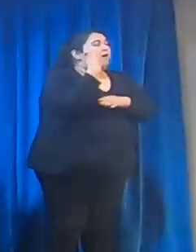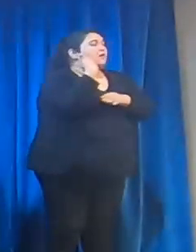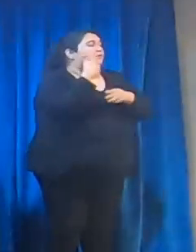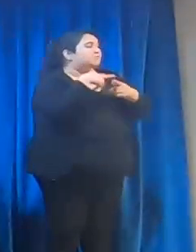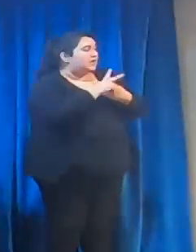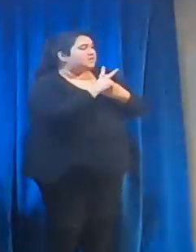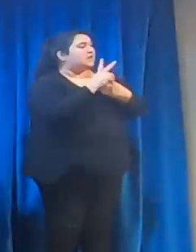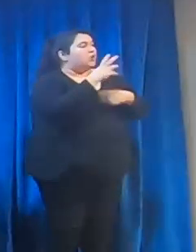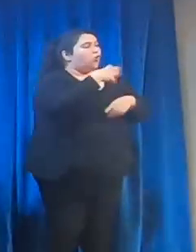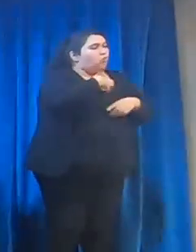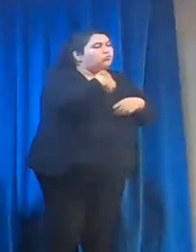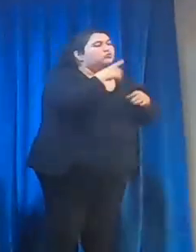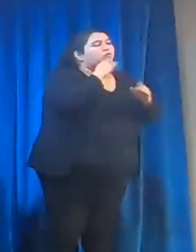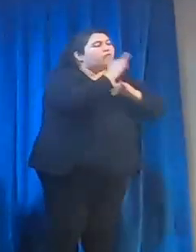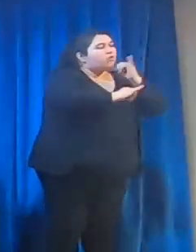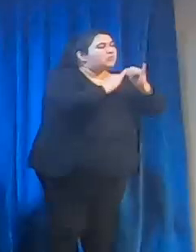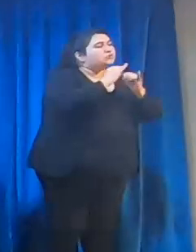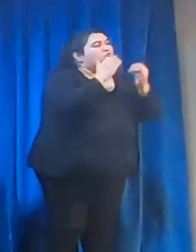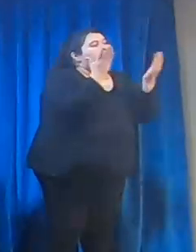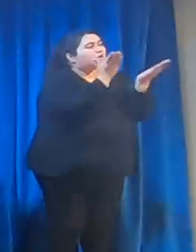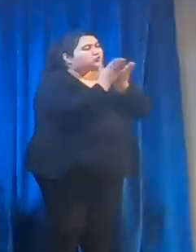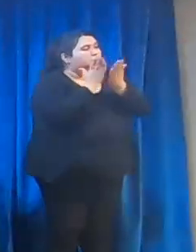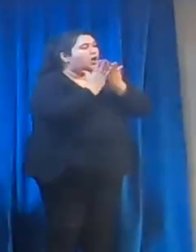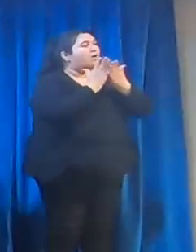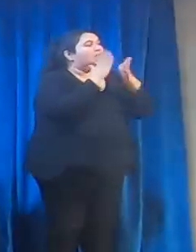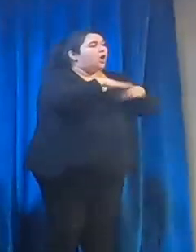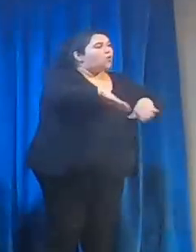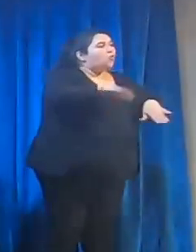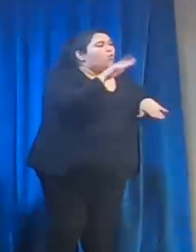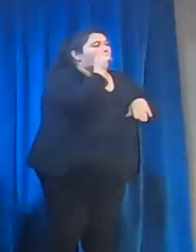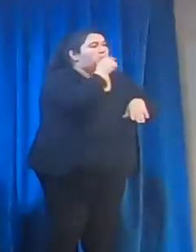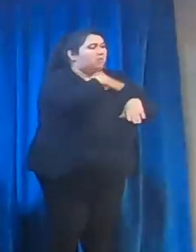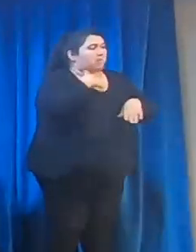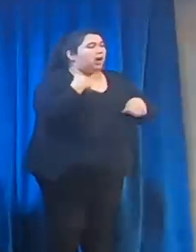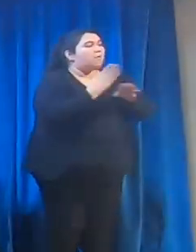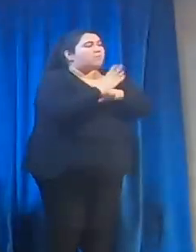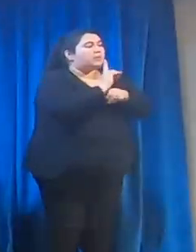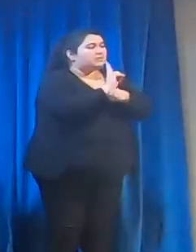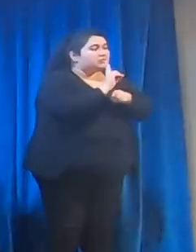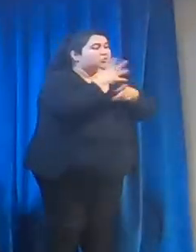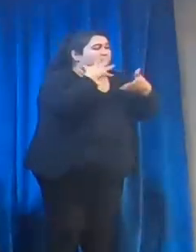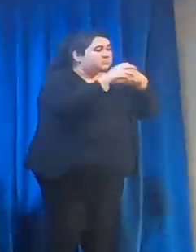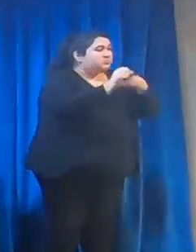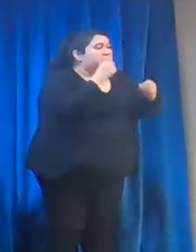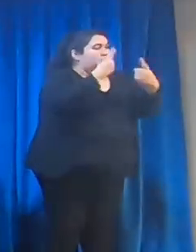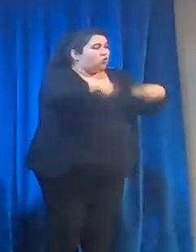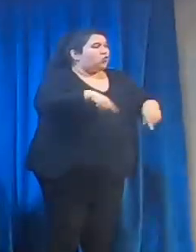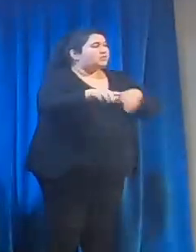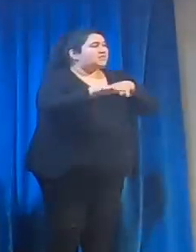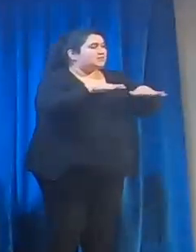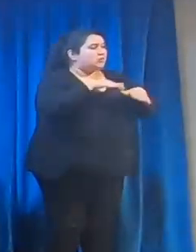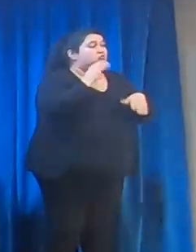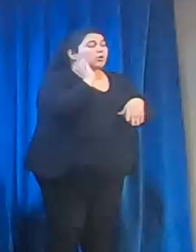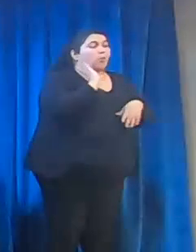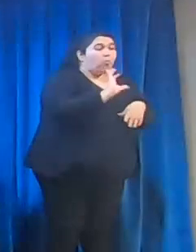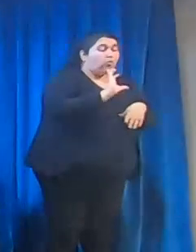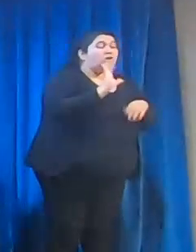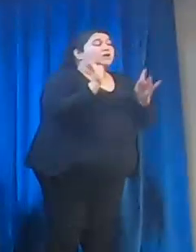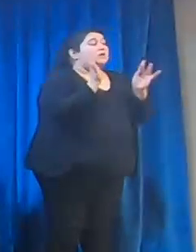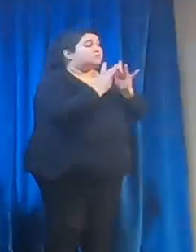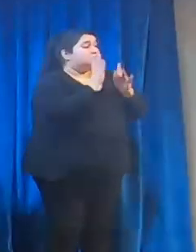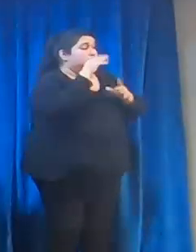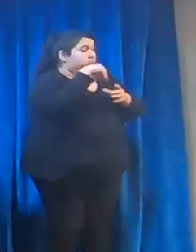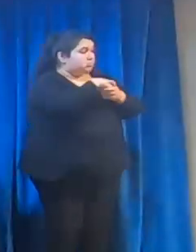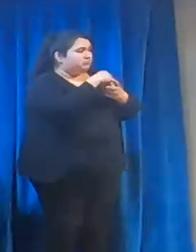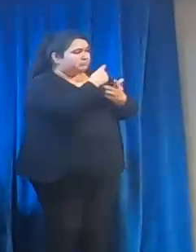talleres informativos para docentes, alumnos y padres. Trabaja en prevención, detección e intervención en situaciones de bullying, ciberbullying y